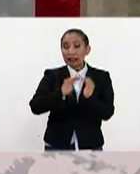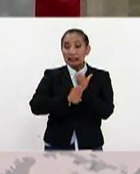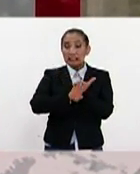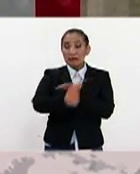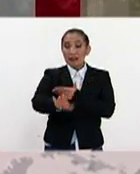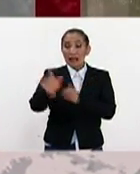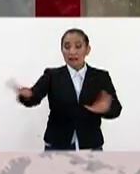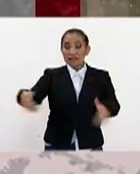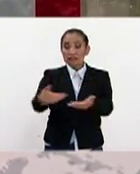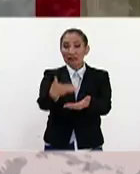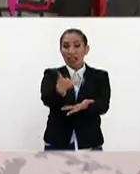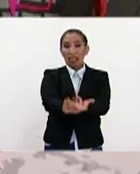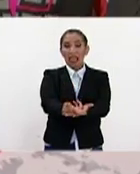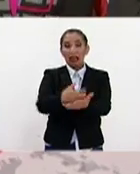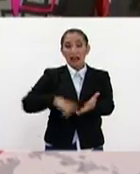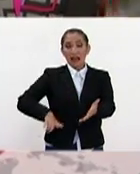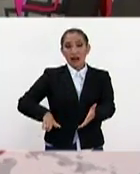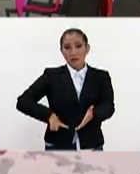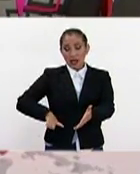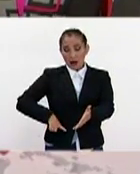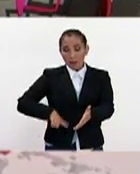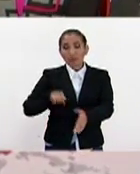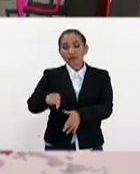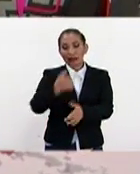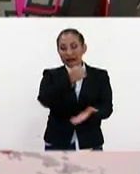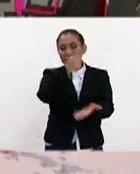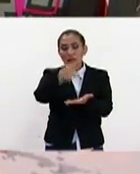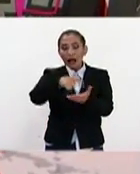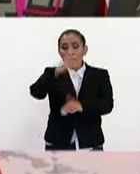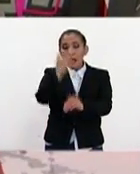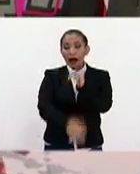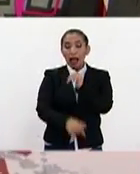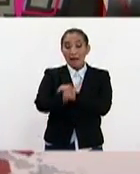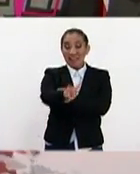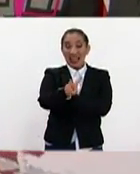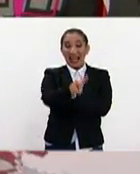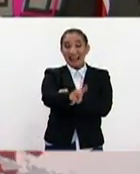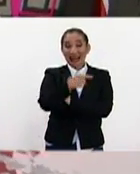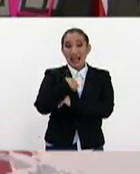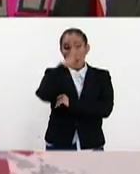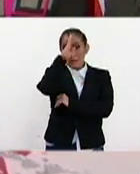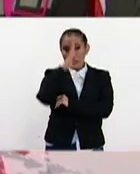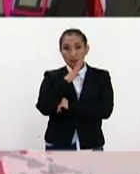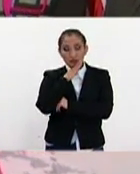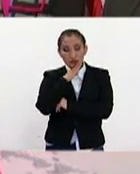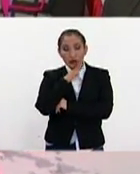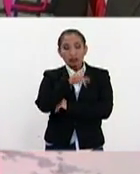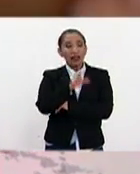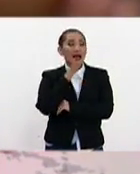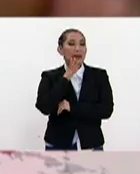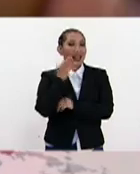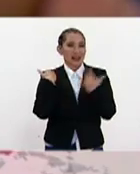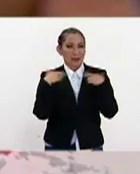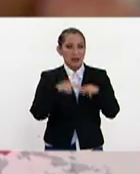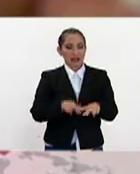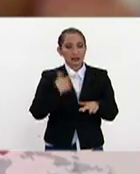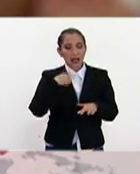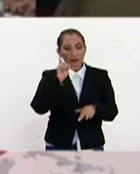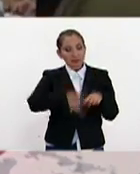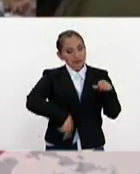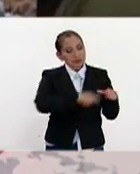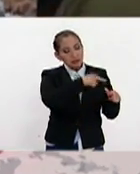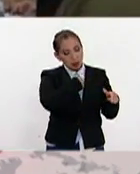así un cierre parcial del Ejecutivo, cuyos fondos expiran este viernes a la medianoche. La Cámara Baja desbloqueó